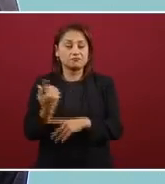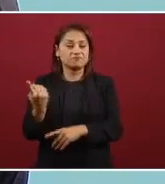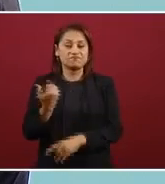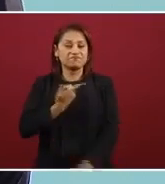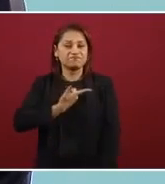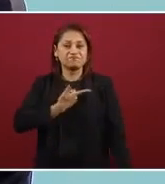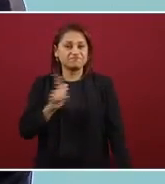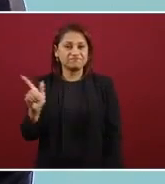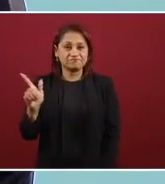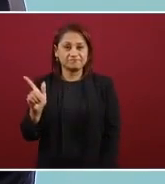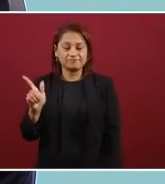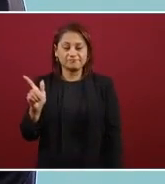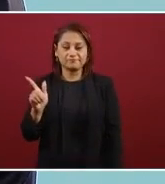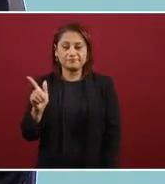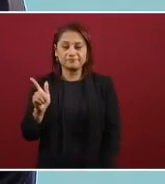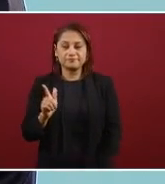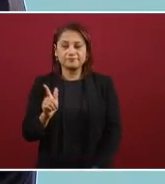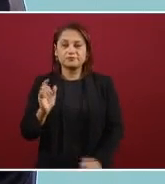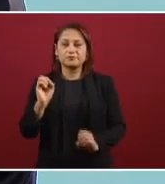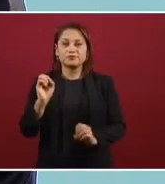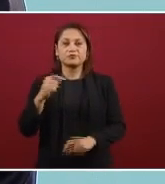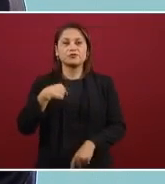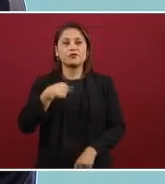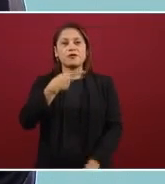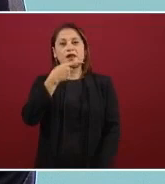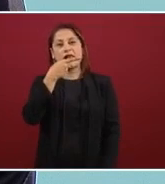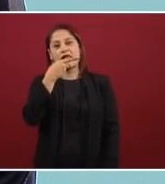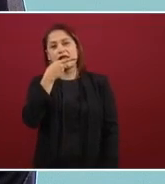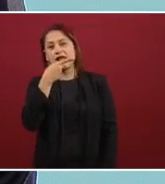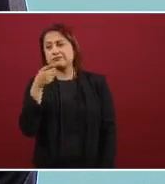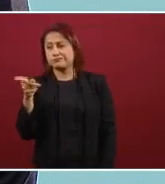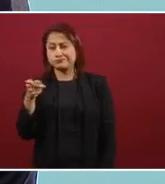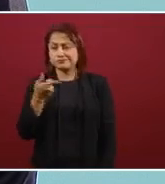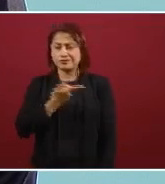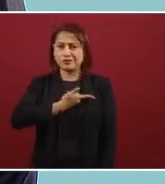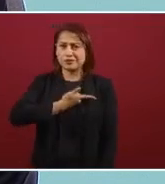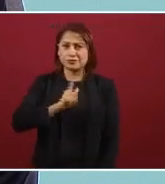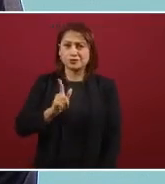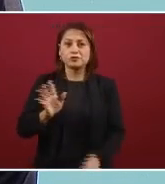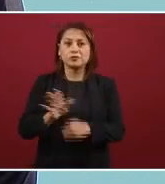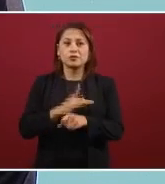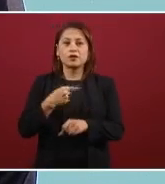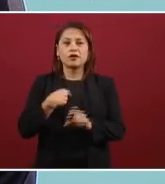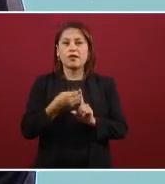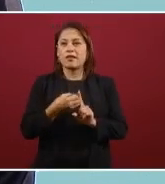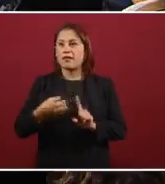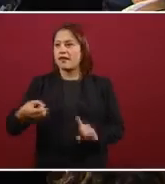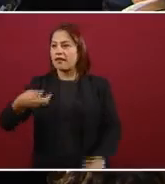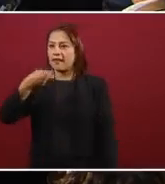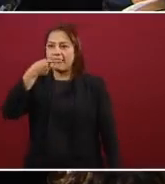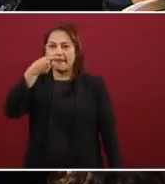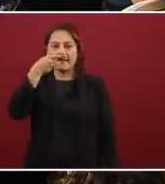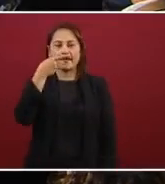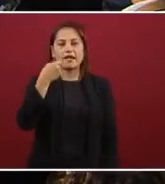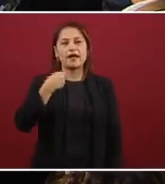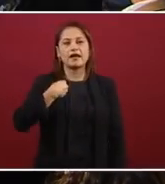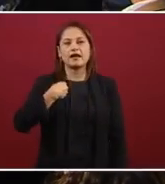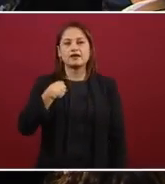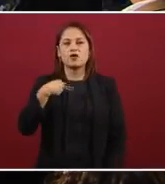Que no les guste cómo hablo, porque no hablo de corrido, que me como las heces,